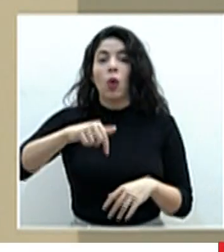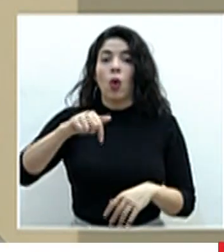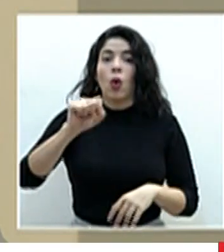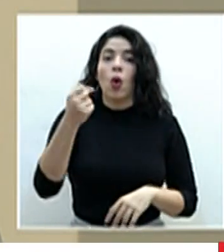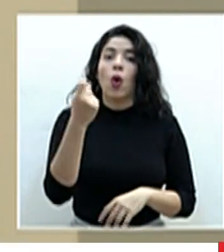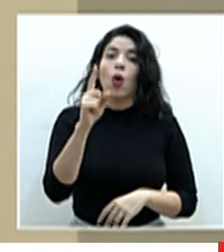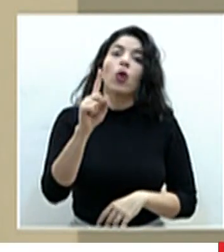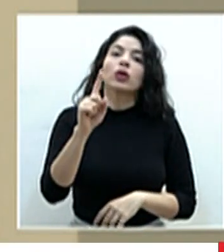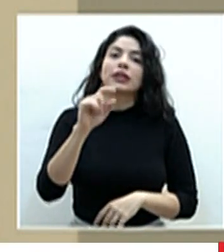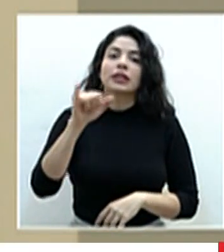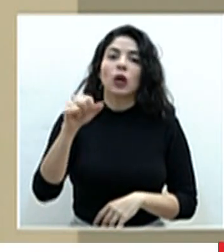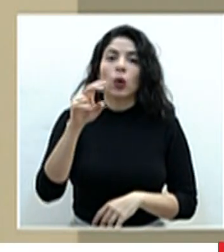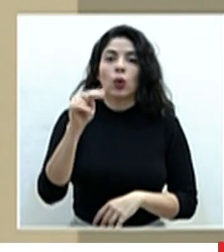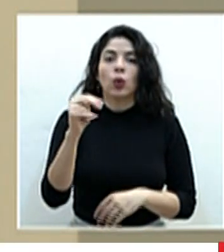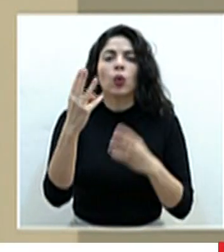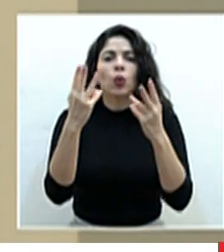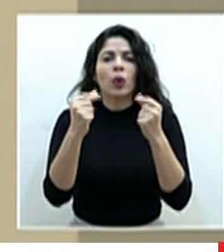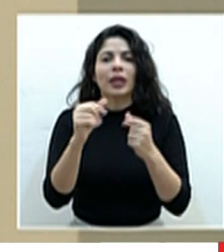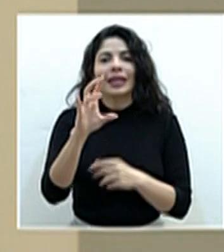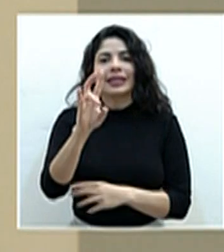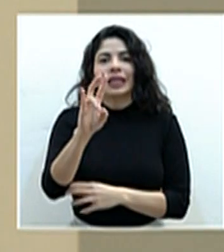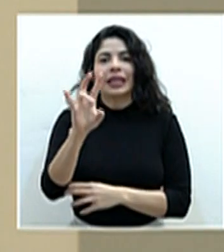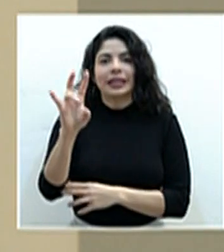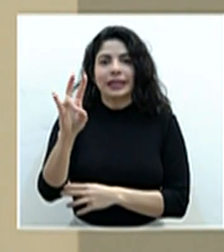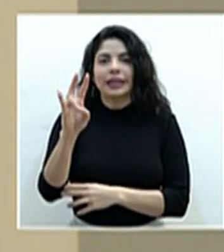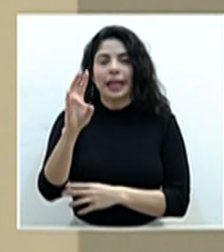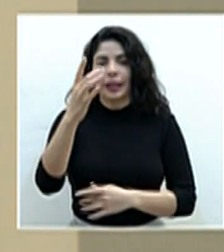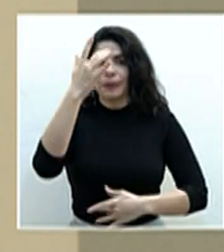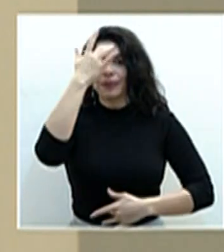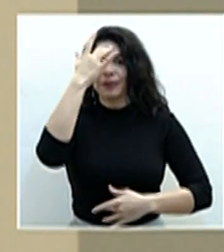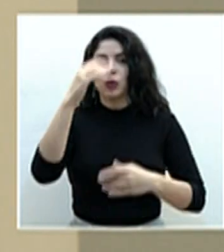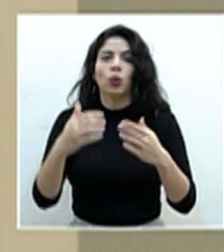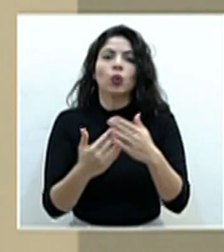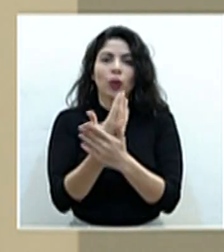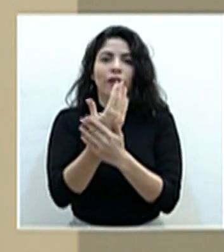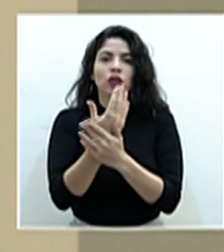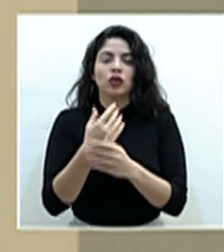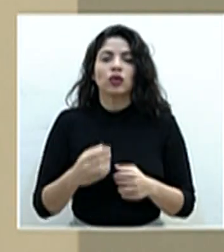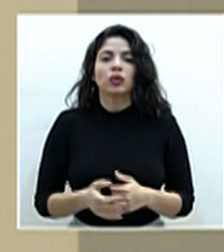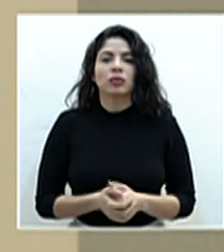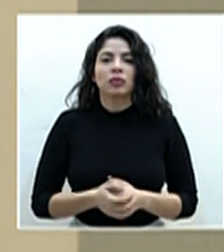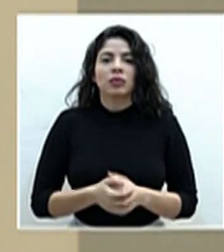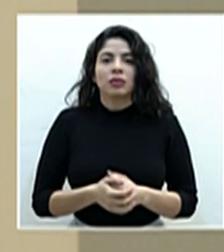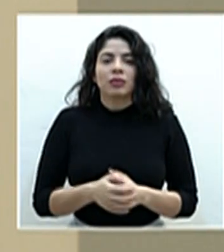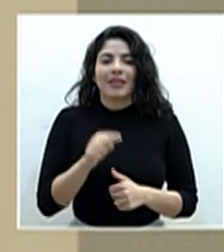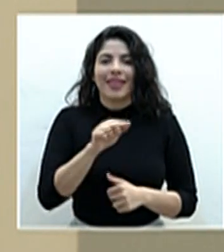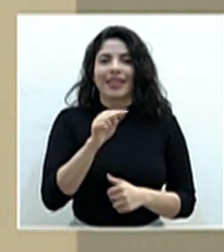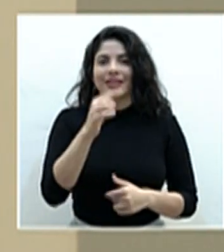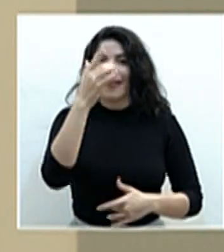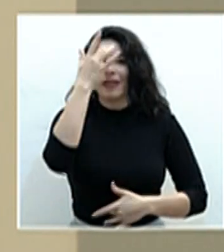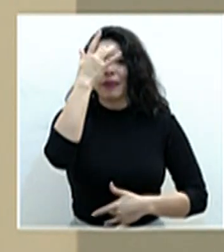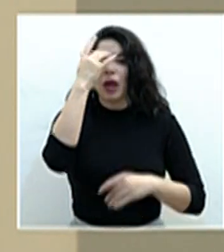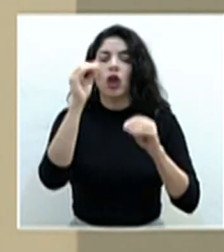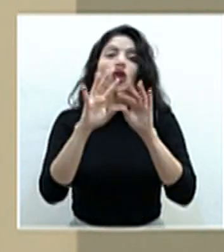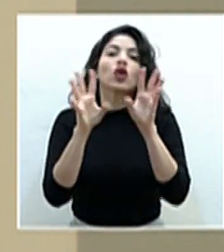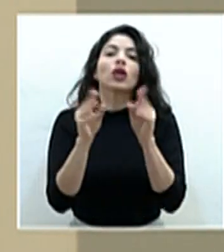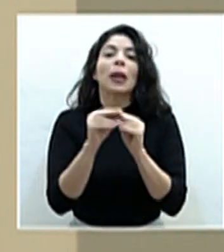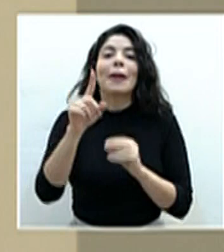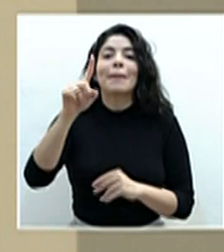11 de junio, se registran 77 casos nuevos de este padecimiento para un total